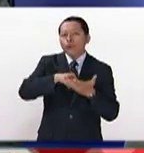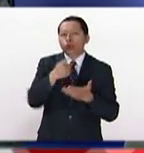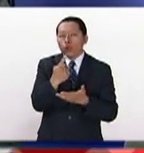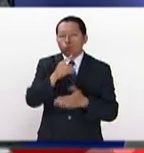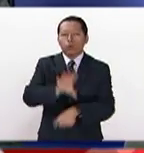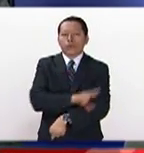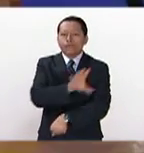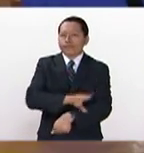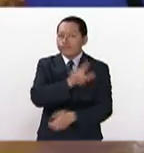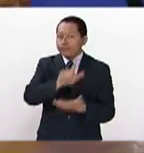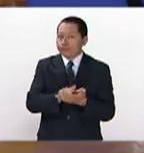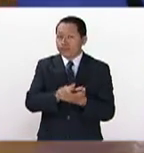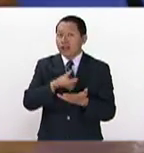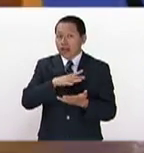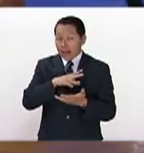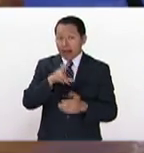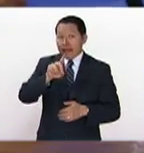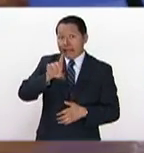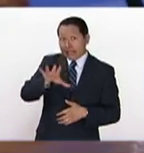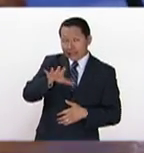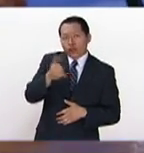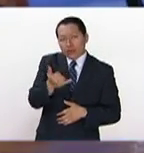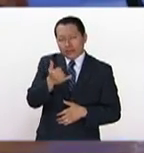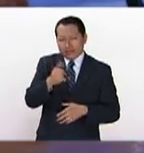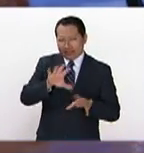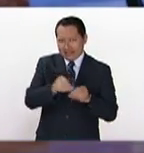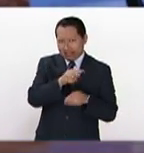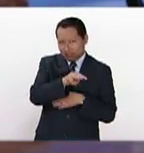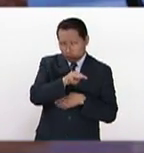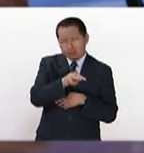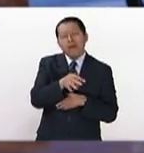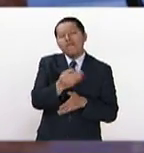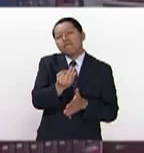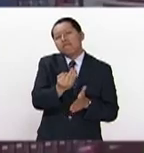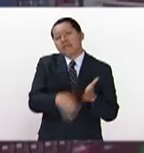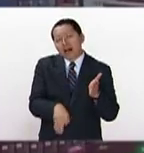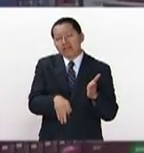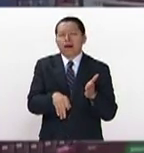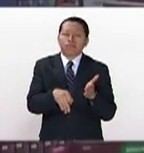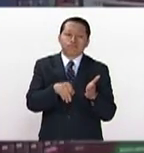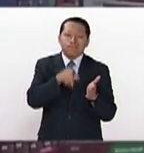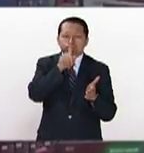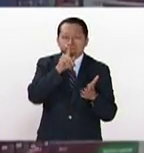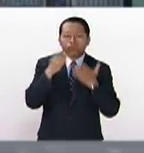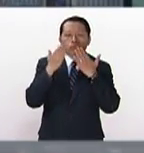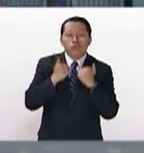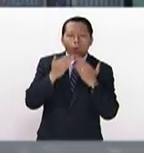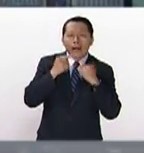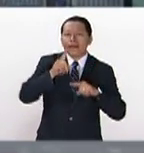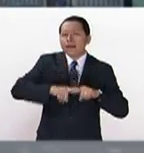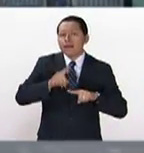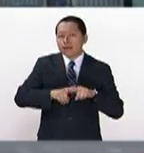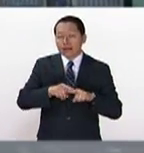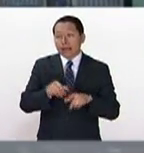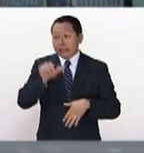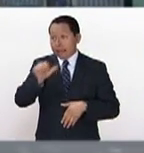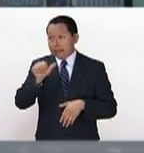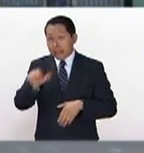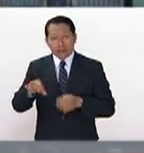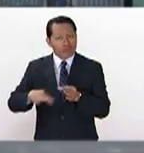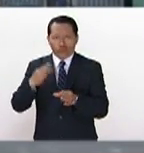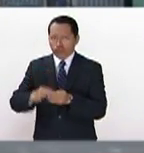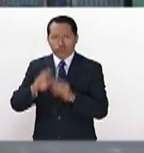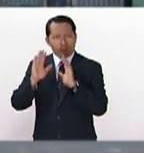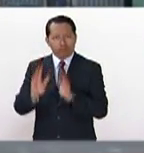reforma energética. De las 35, 19 quedaron desiertas por falta de ofertantes y 16 fueron ya